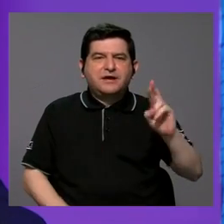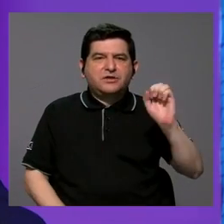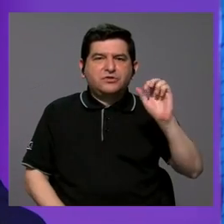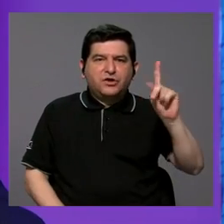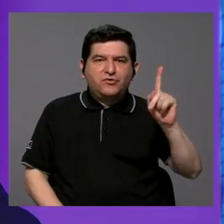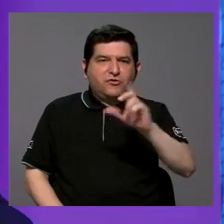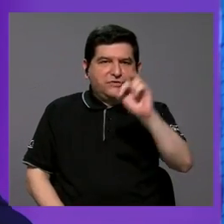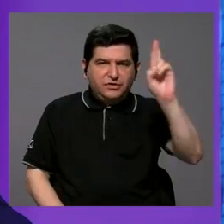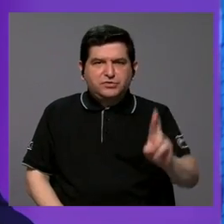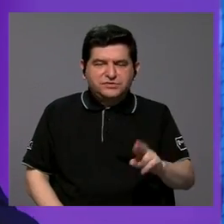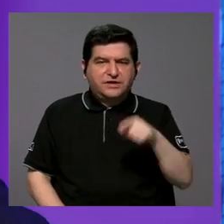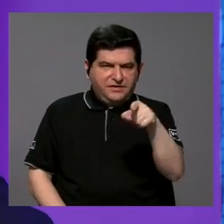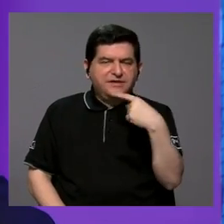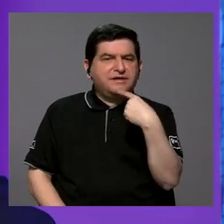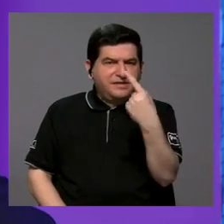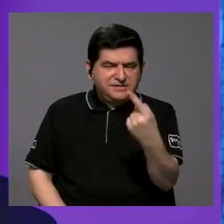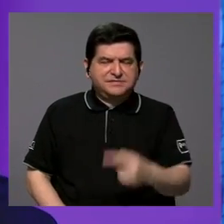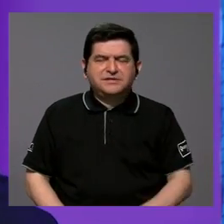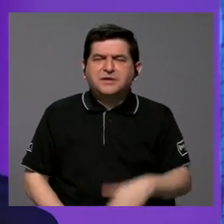llamado. ¿Por qué?